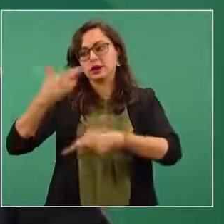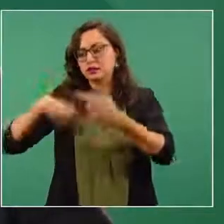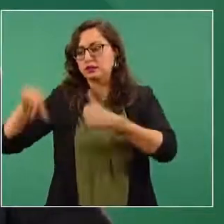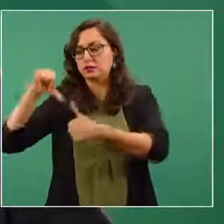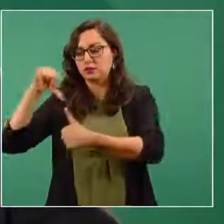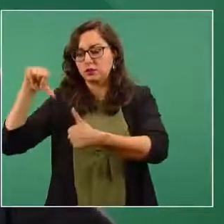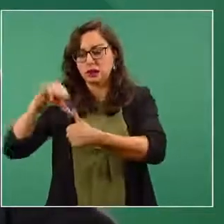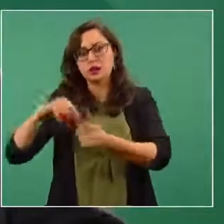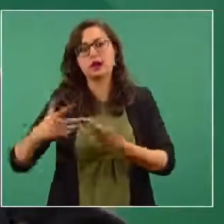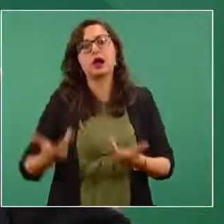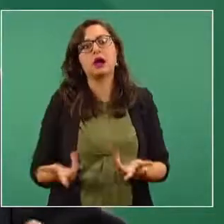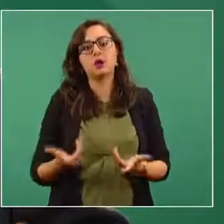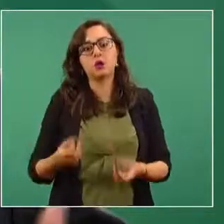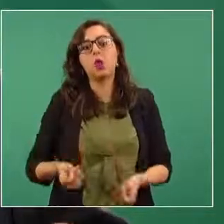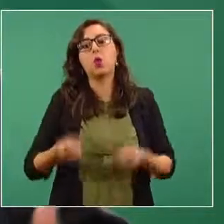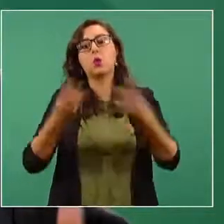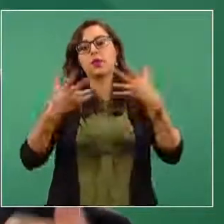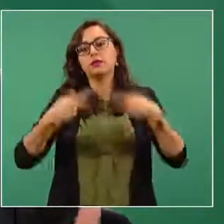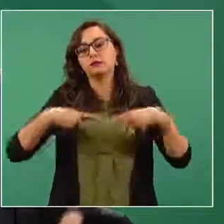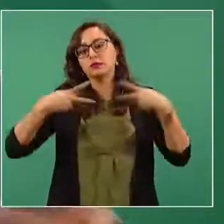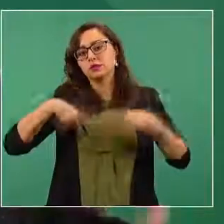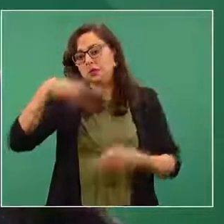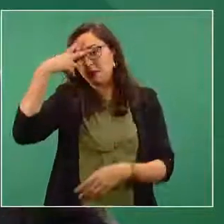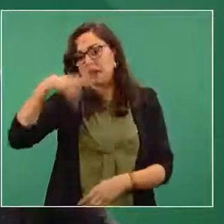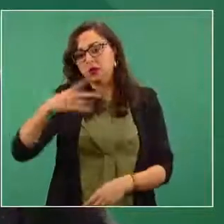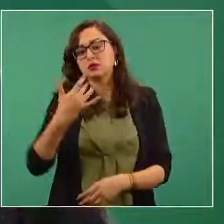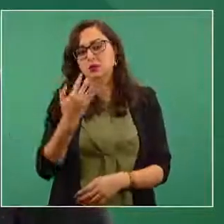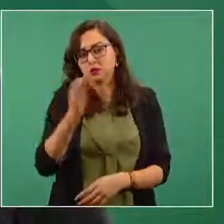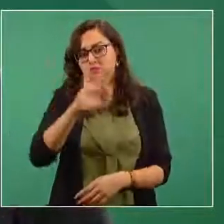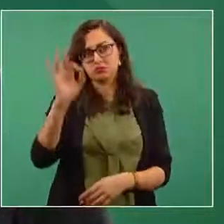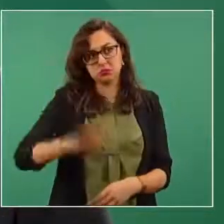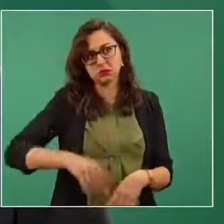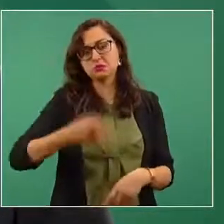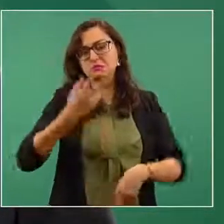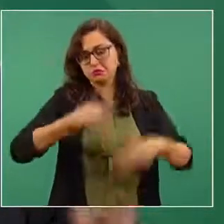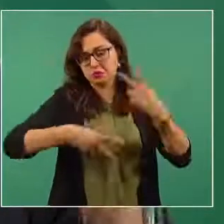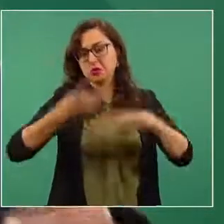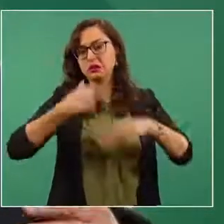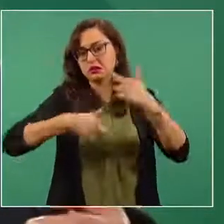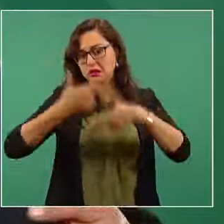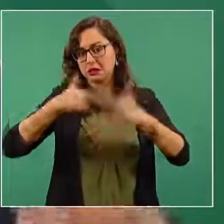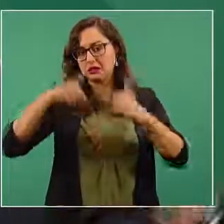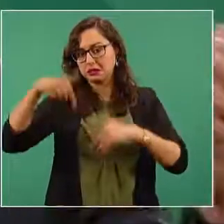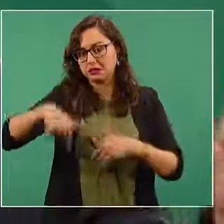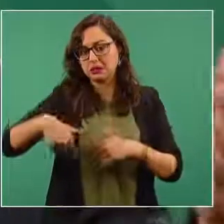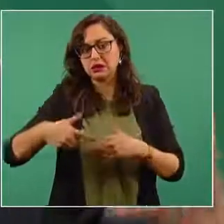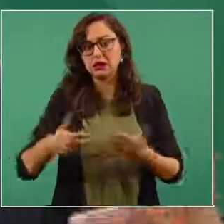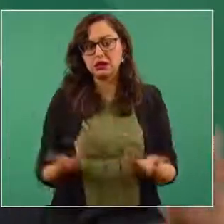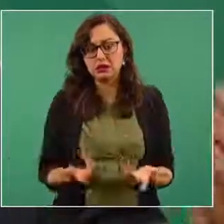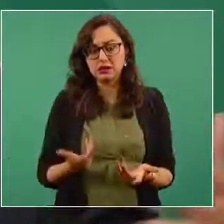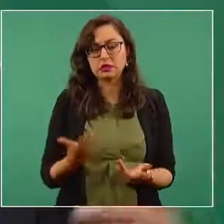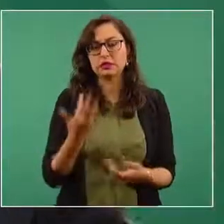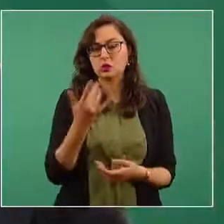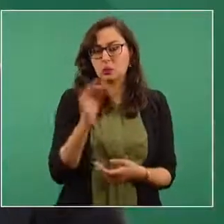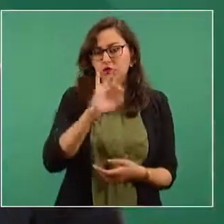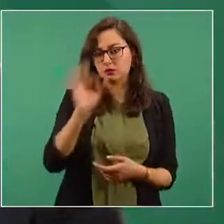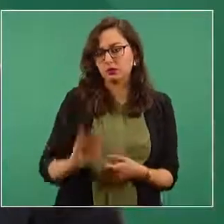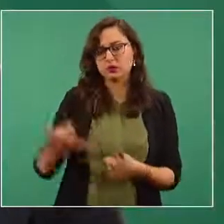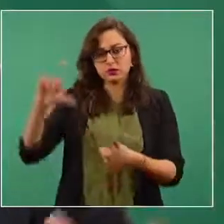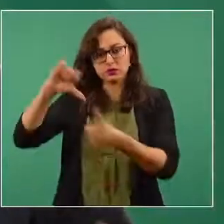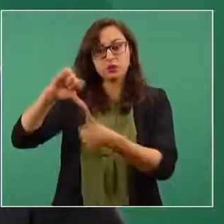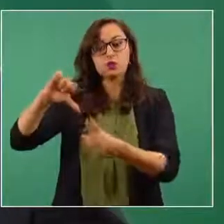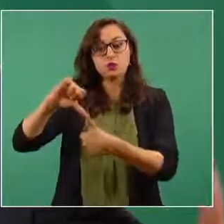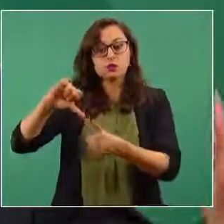pero no dejan de ser deportados mexicanos. Y la otra mitad son